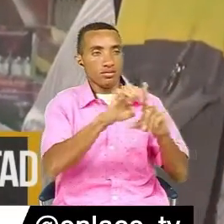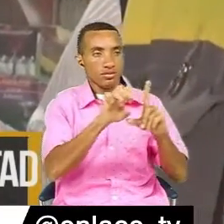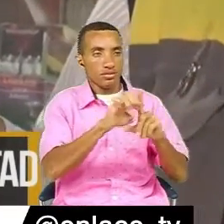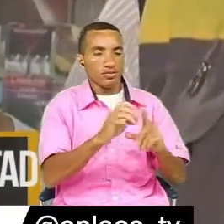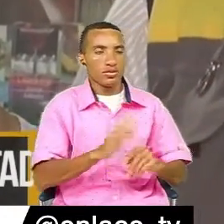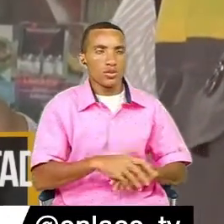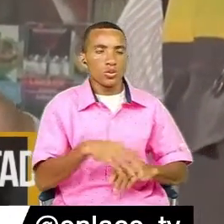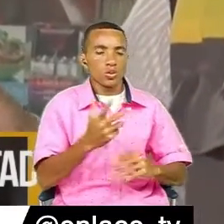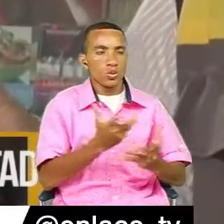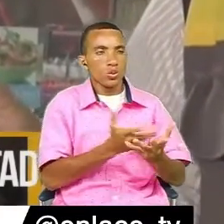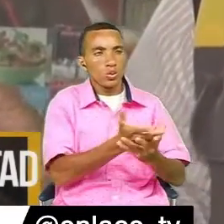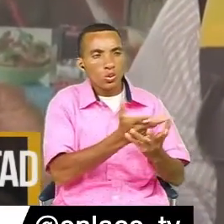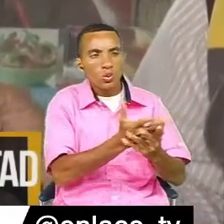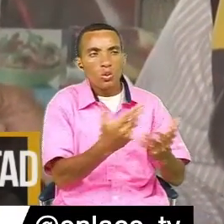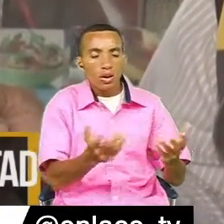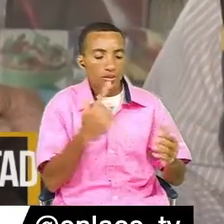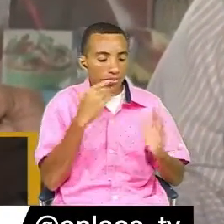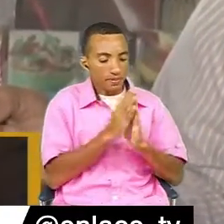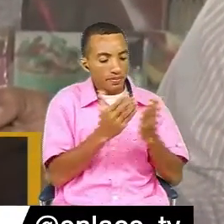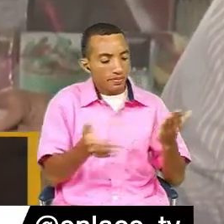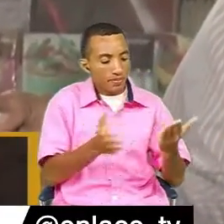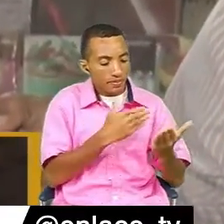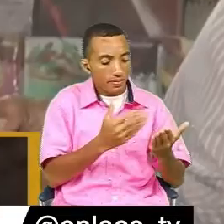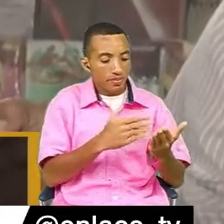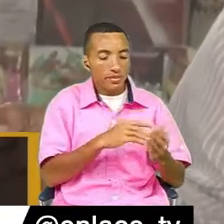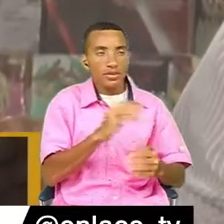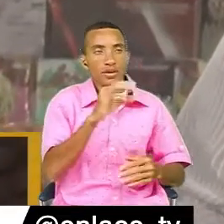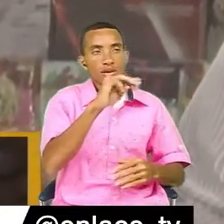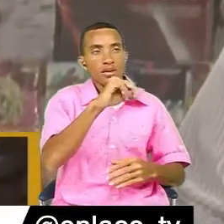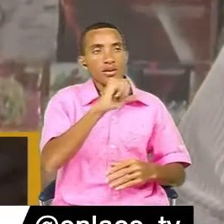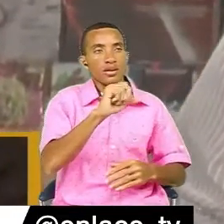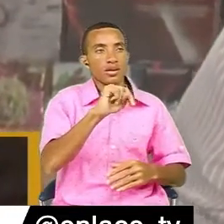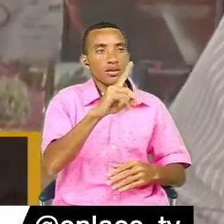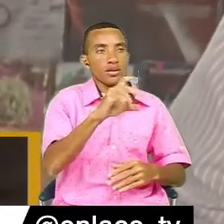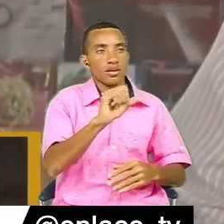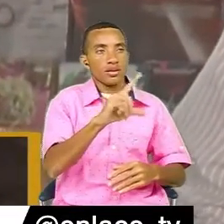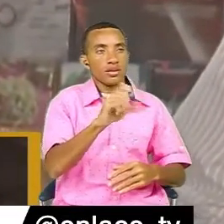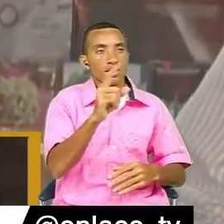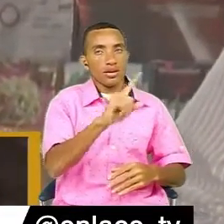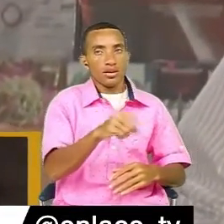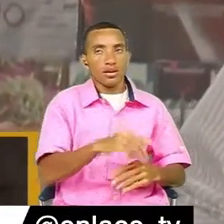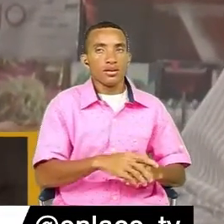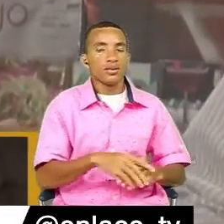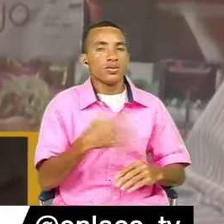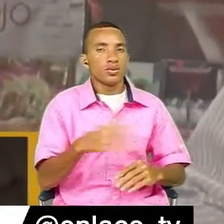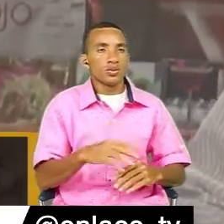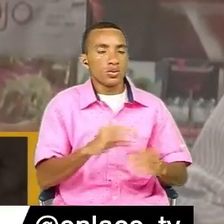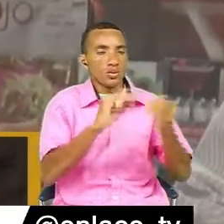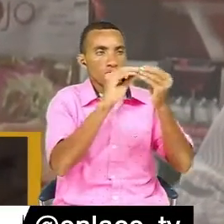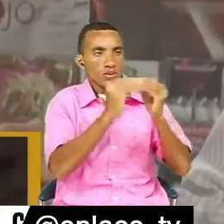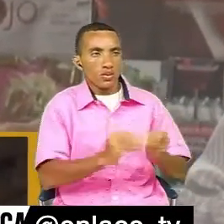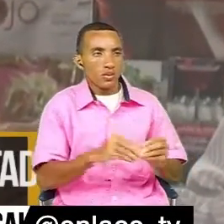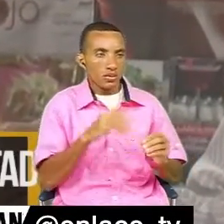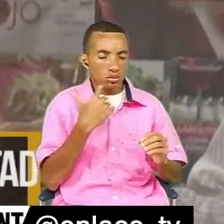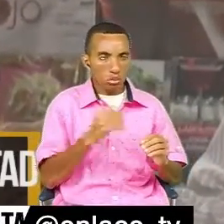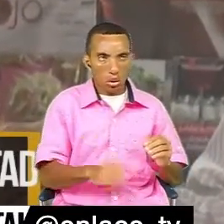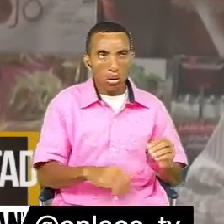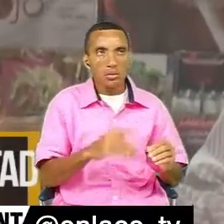muchos recomendados, pero hoy vamos a hacer un recomendado especial que son los mandalas. Los mandalas son unas figuras, ¿sí?, donde tú puedes colorear